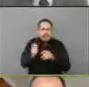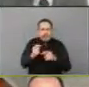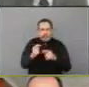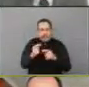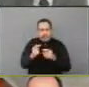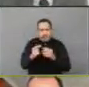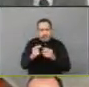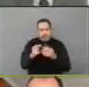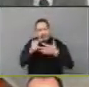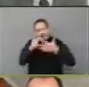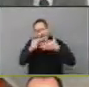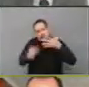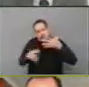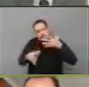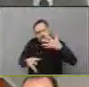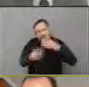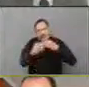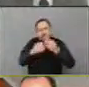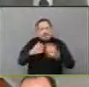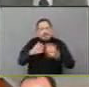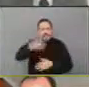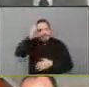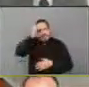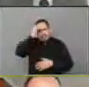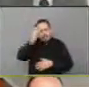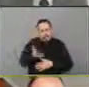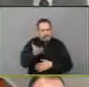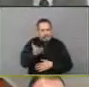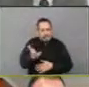que enmarcan mi intervención y